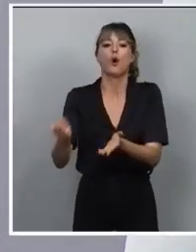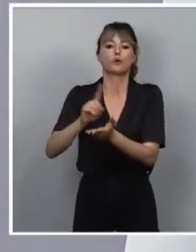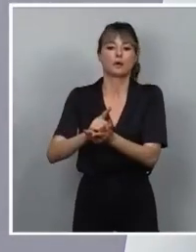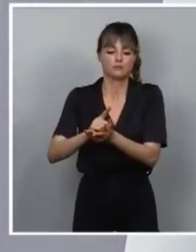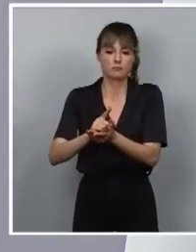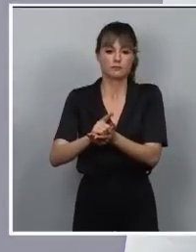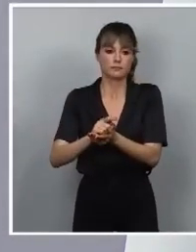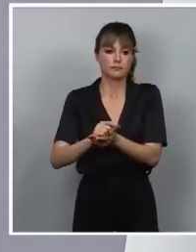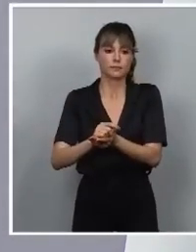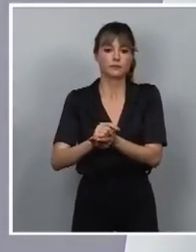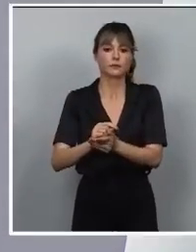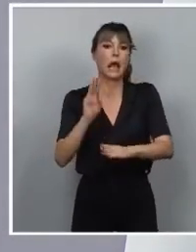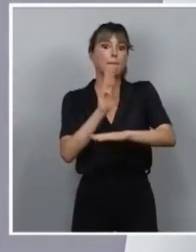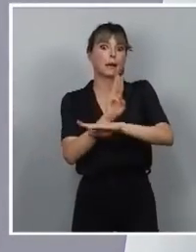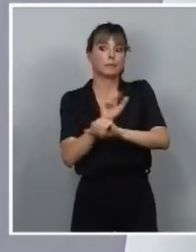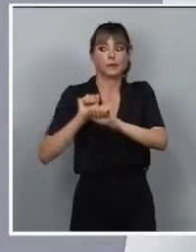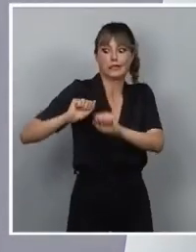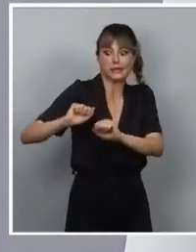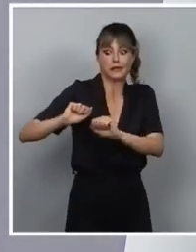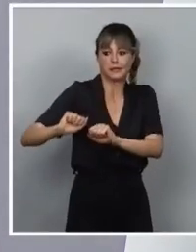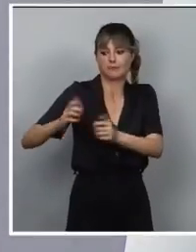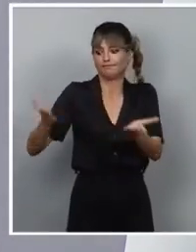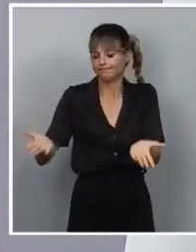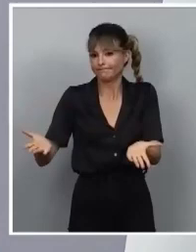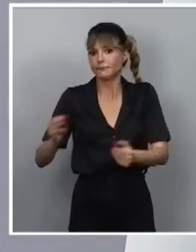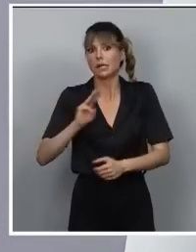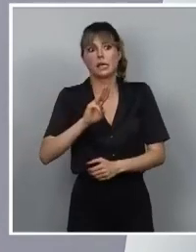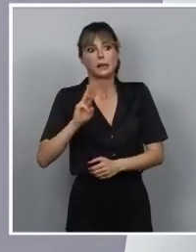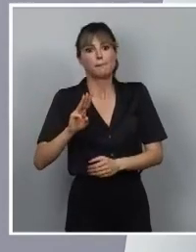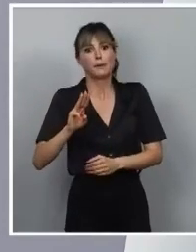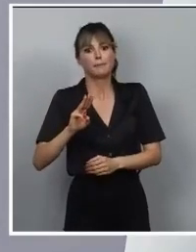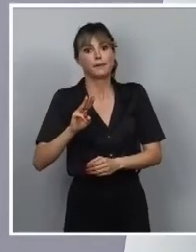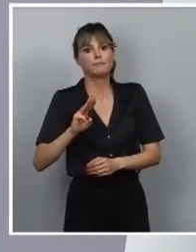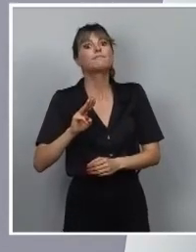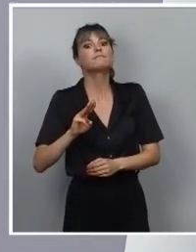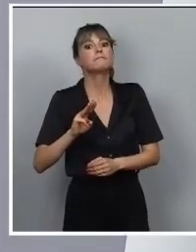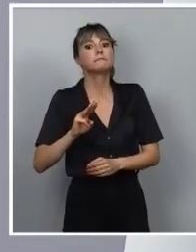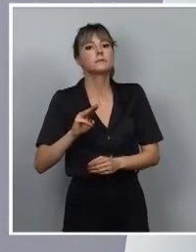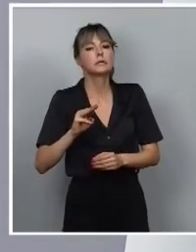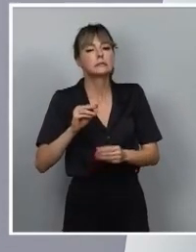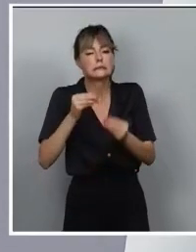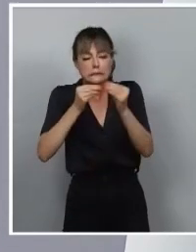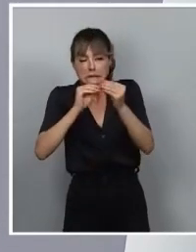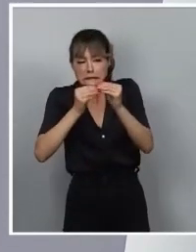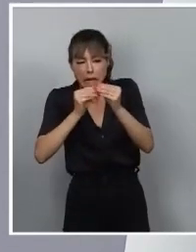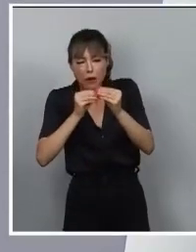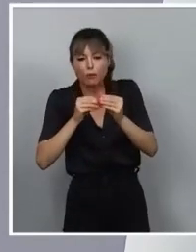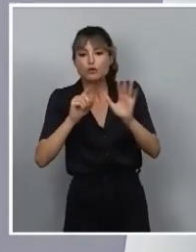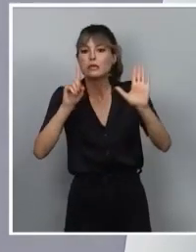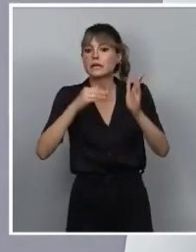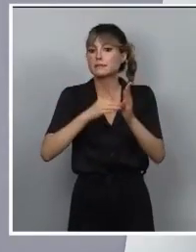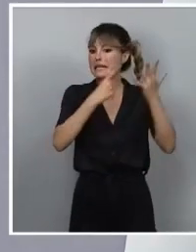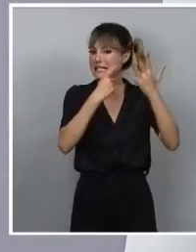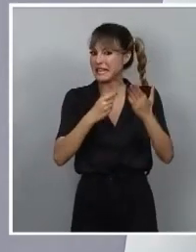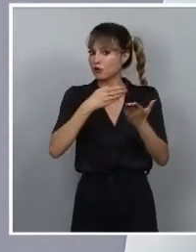tranquilidad. Escuchamos a Montero. No lo interpreto como amenaza. Yo interpreto que cada grupo político se posiciona y cuando llegue el momento